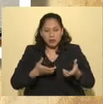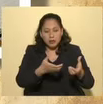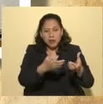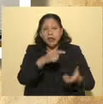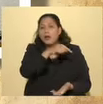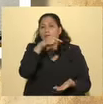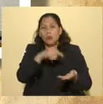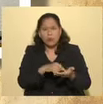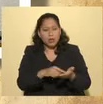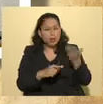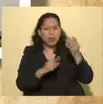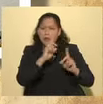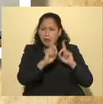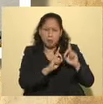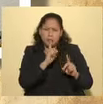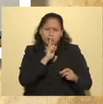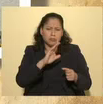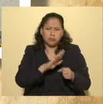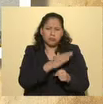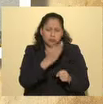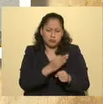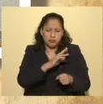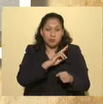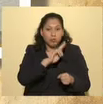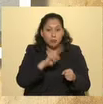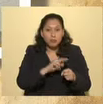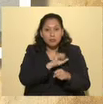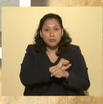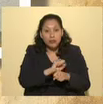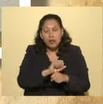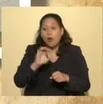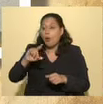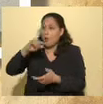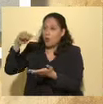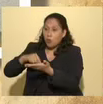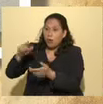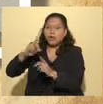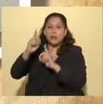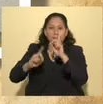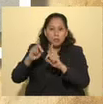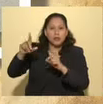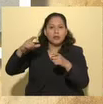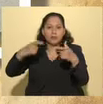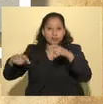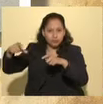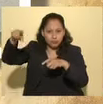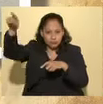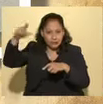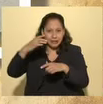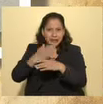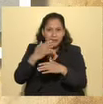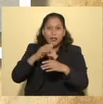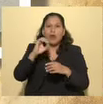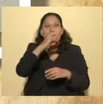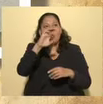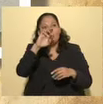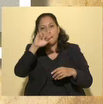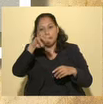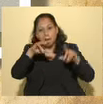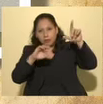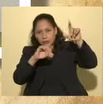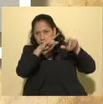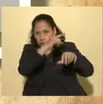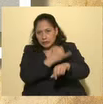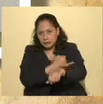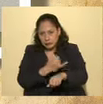son meramente deportivos para la práctica deportiva, como espacios deportivos que ya existen, como es la Ciudad Deportiva o como es Cuemanco, muchos espacios que ya